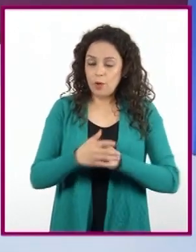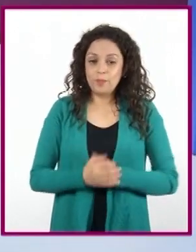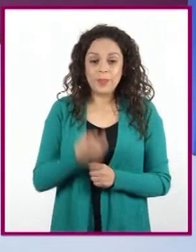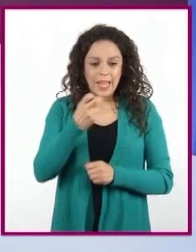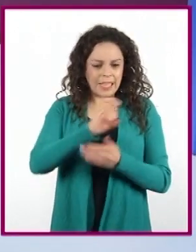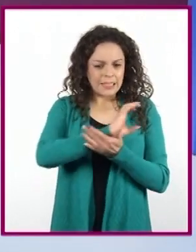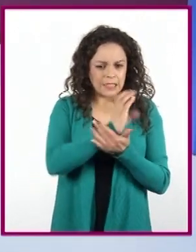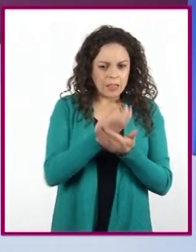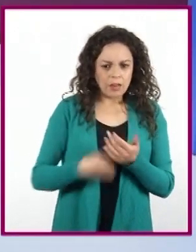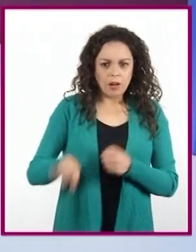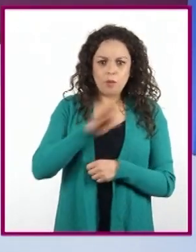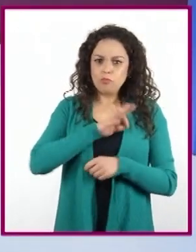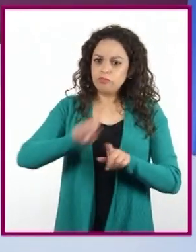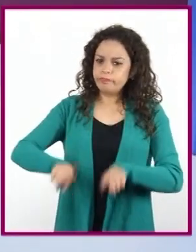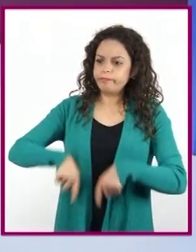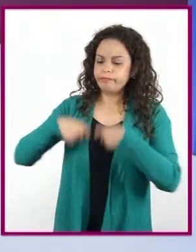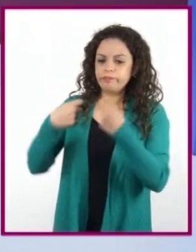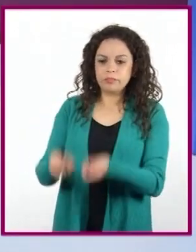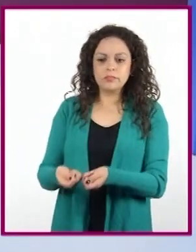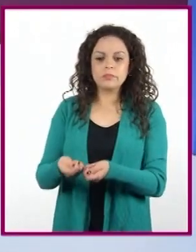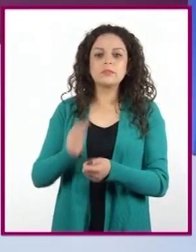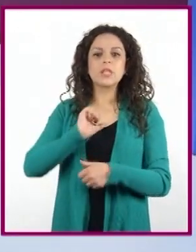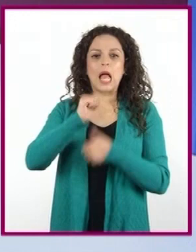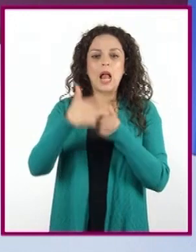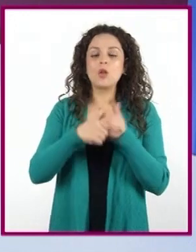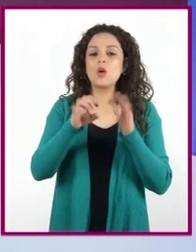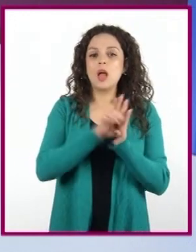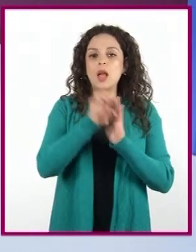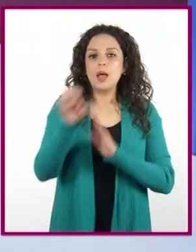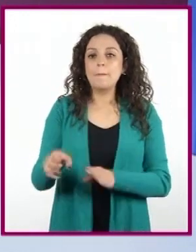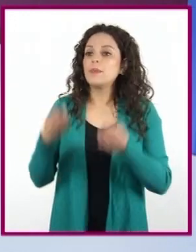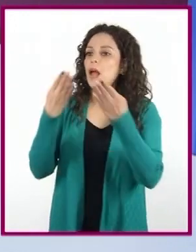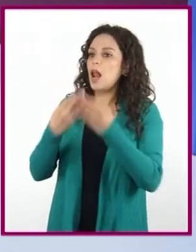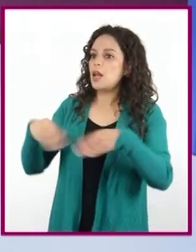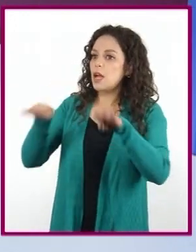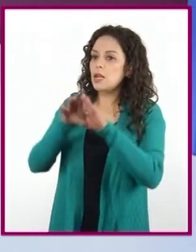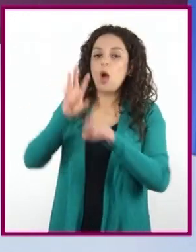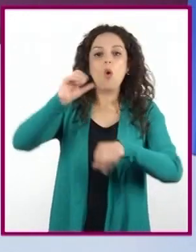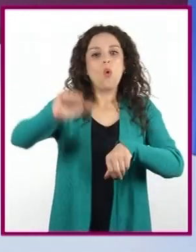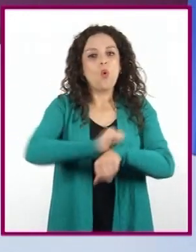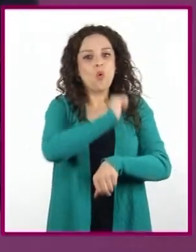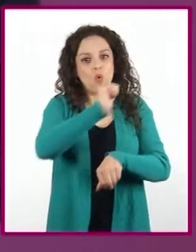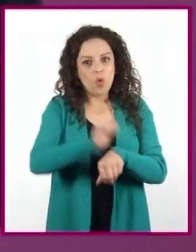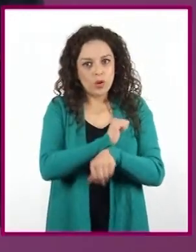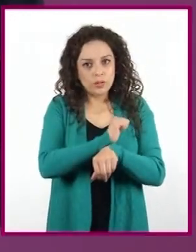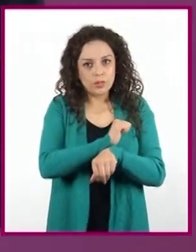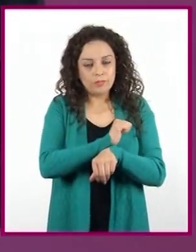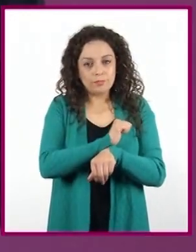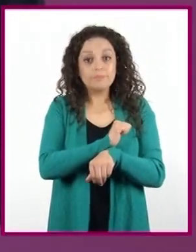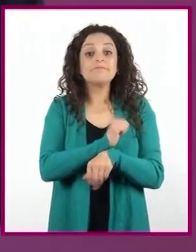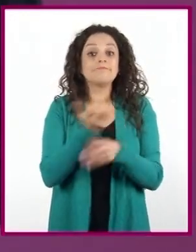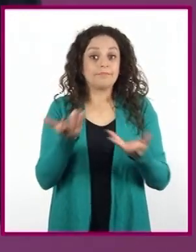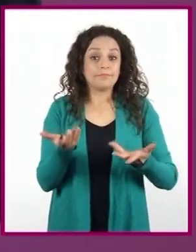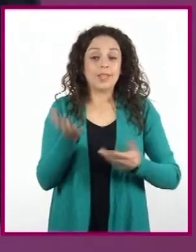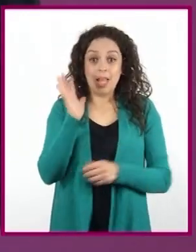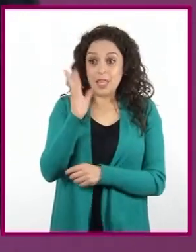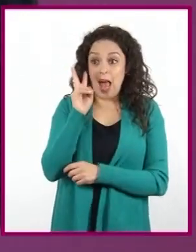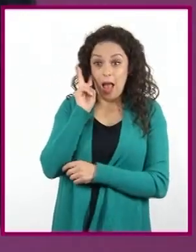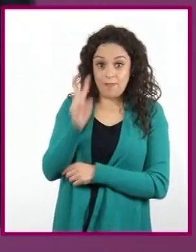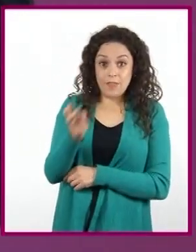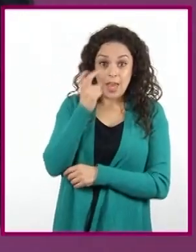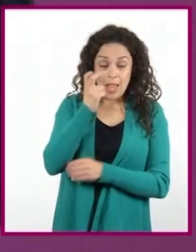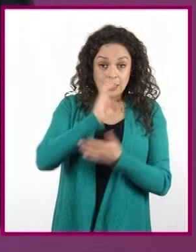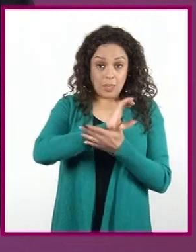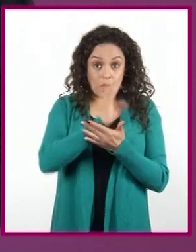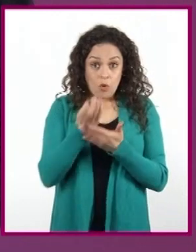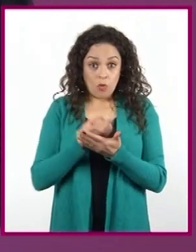se puede transferir algún bien, por ejemplo, una casa o un automóvil. Ya vimos que la definición de contrato